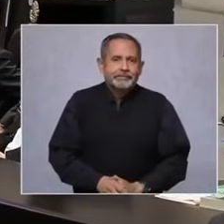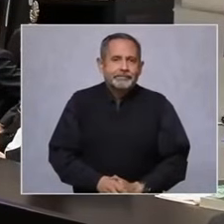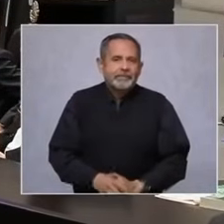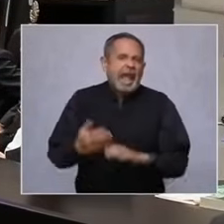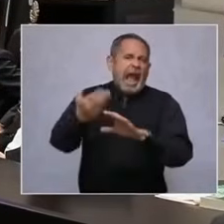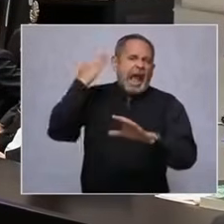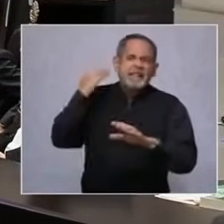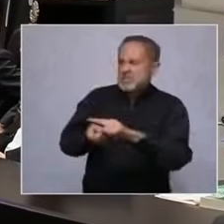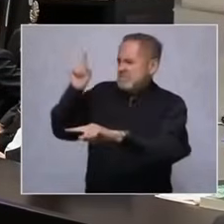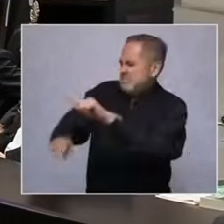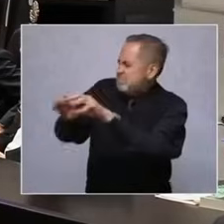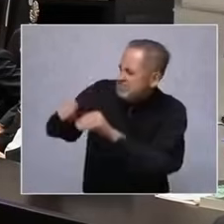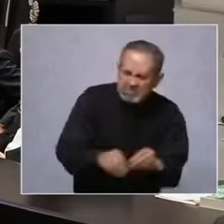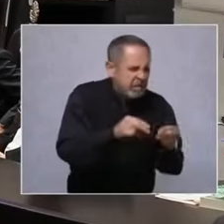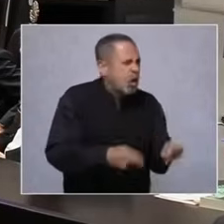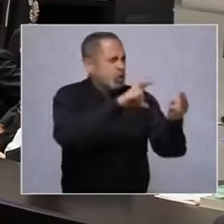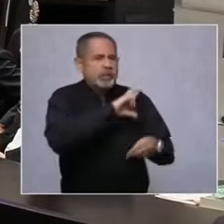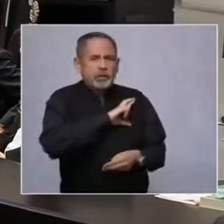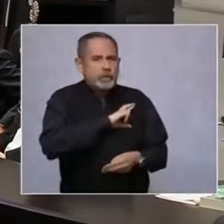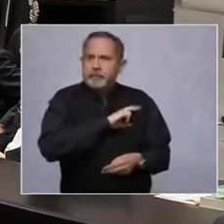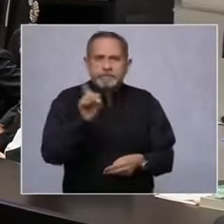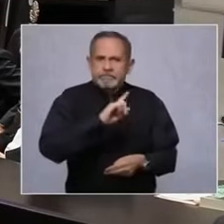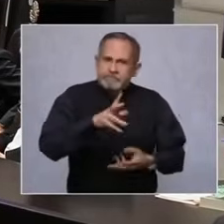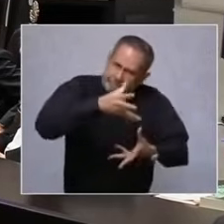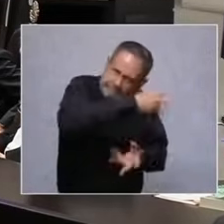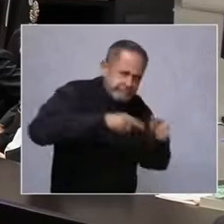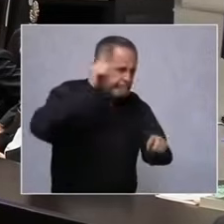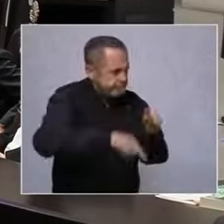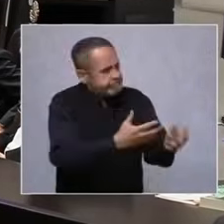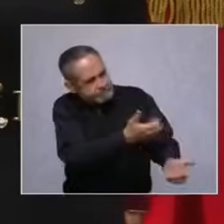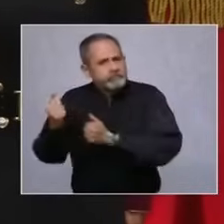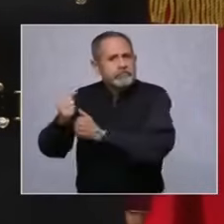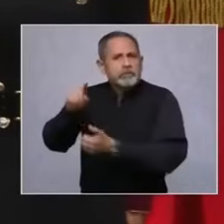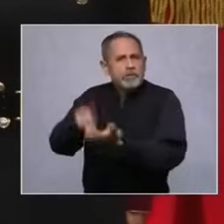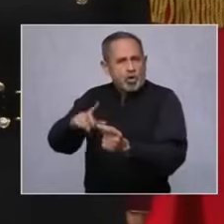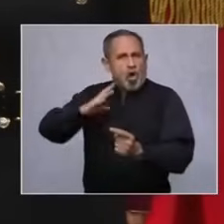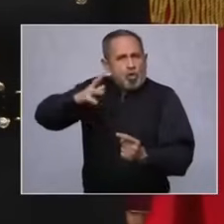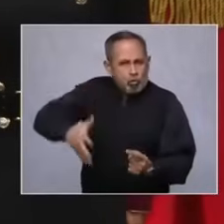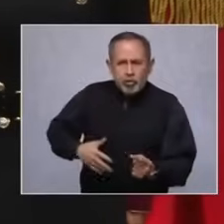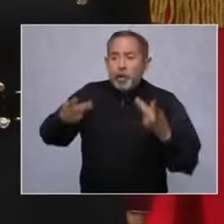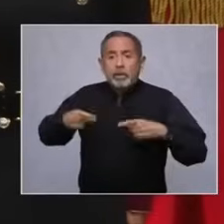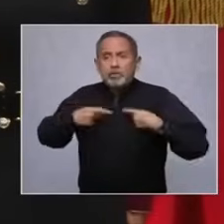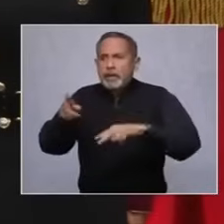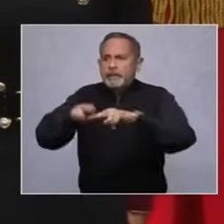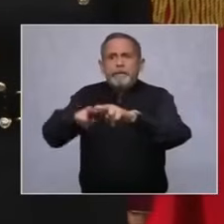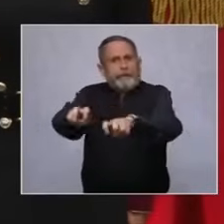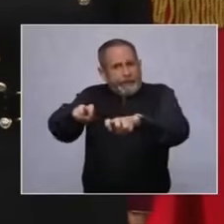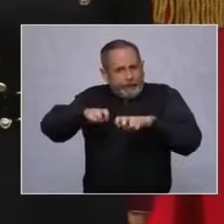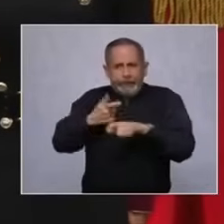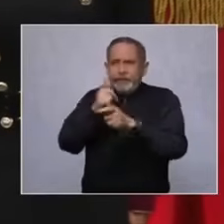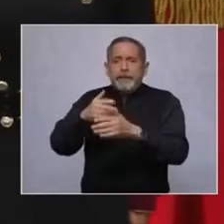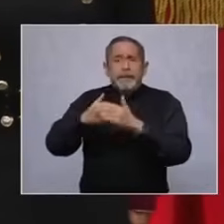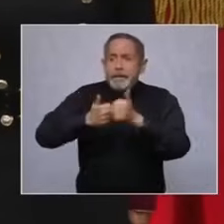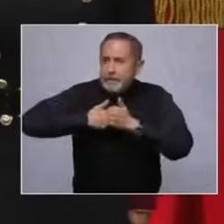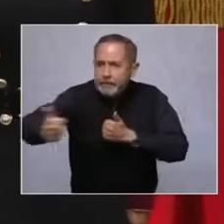Los privatizaron. Ahora recuperamos los trenes de pasajeros con orgullo porque significan desarrollo